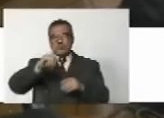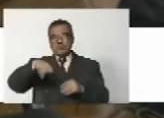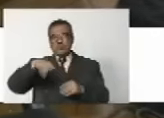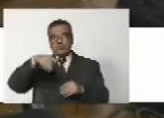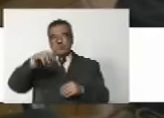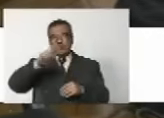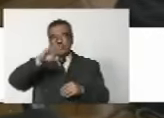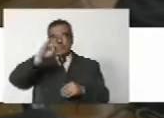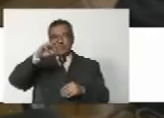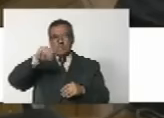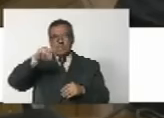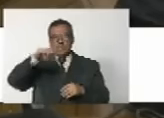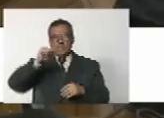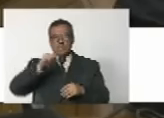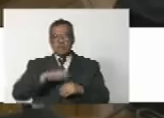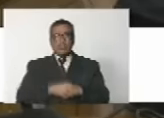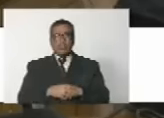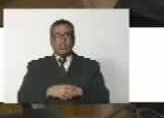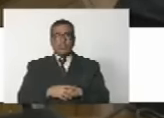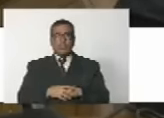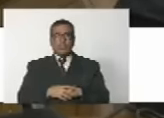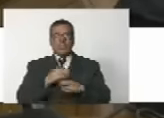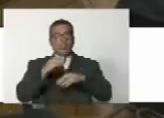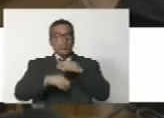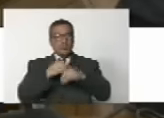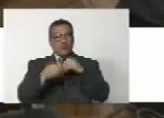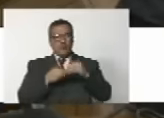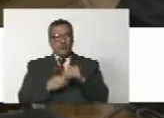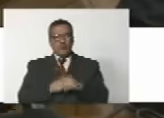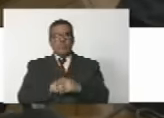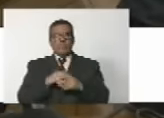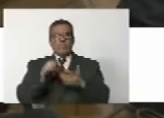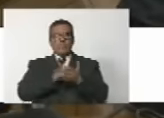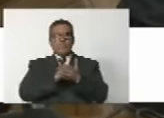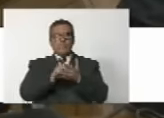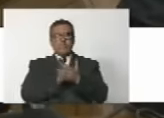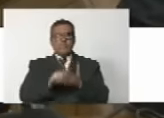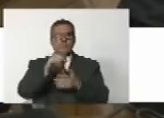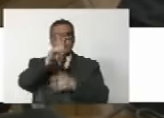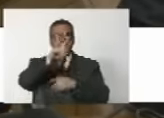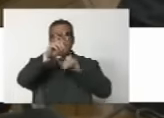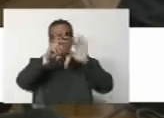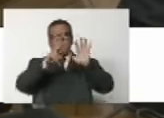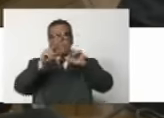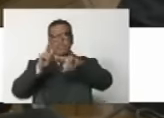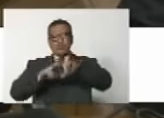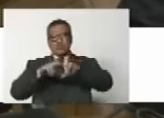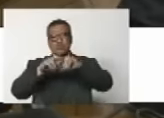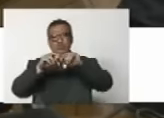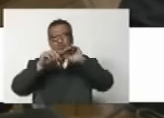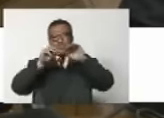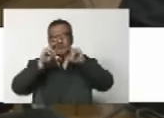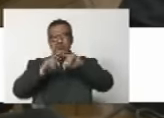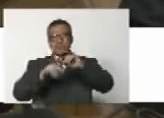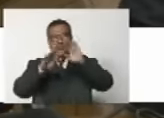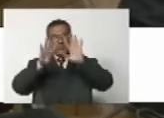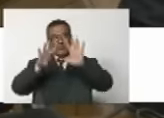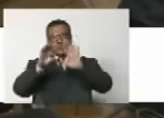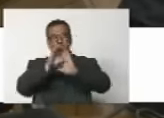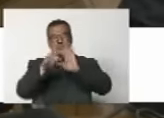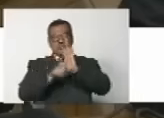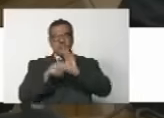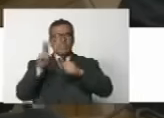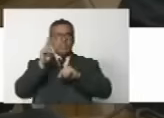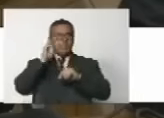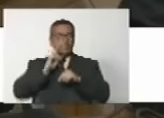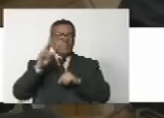Petrolera Roraima Sociedad Anónima, de conformidad con lo consagrado en el artículo 187, numeral 9, de la Constitución